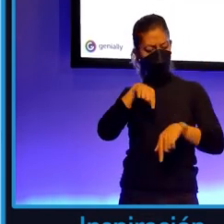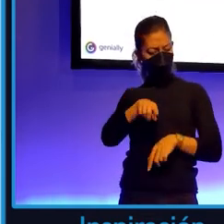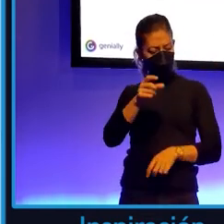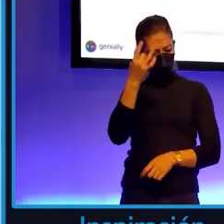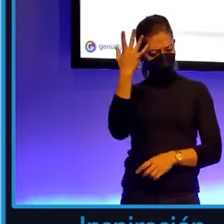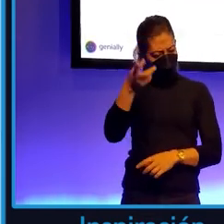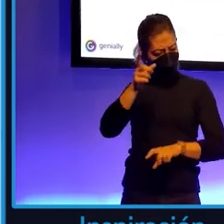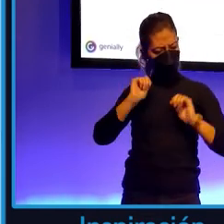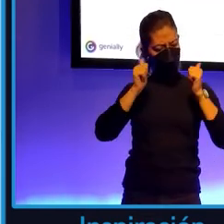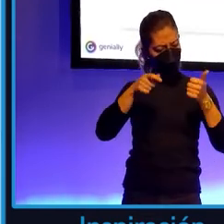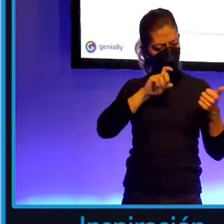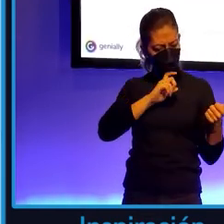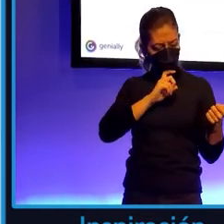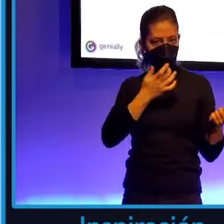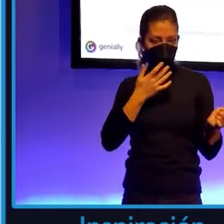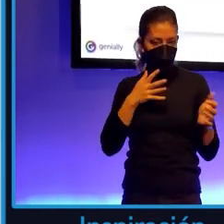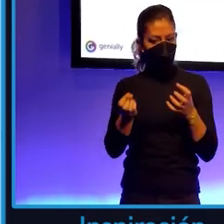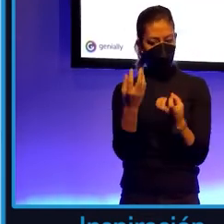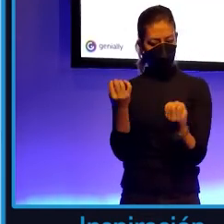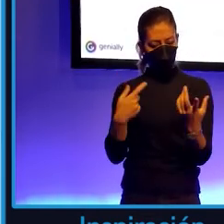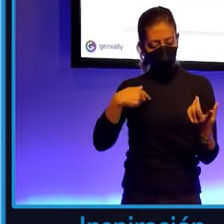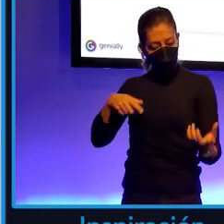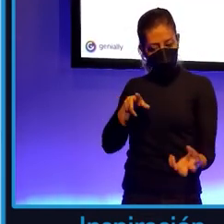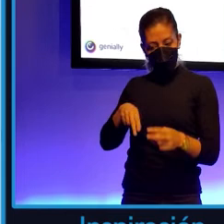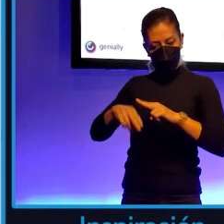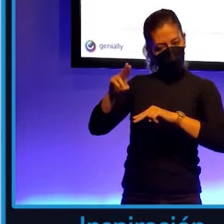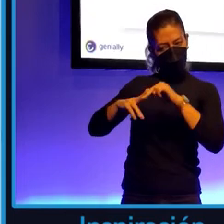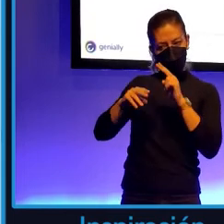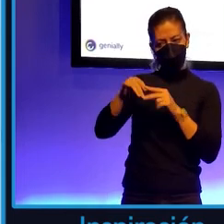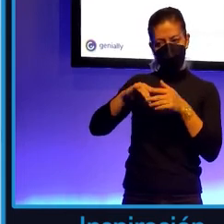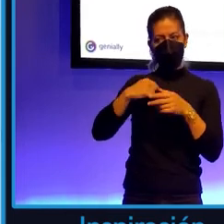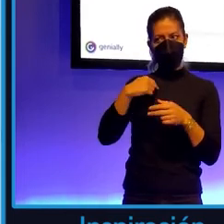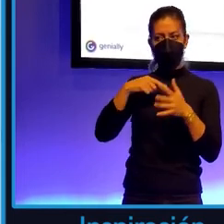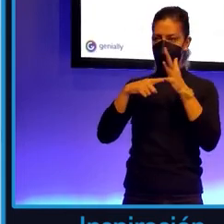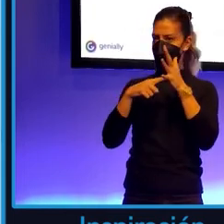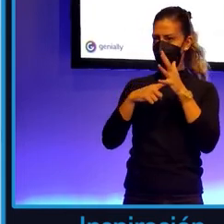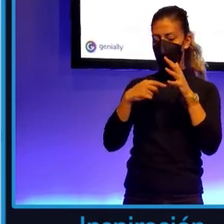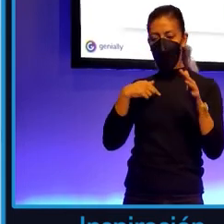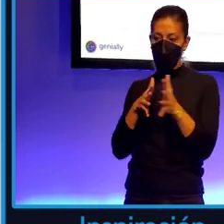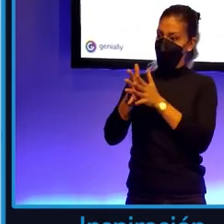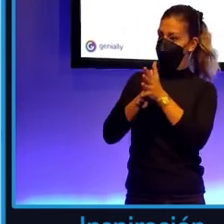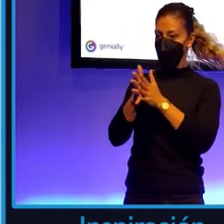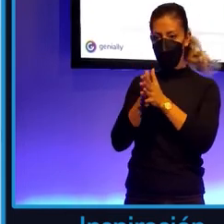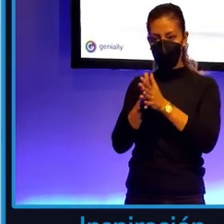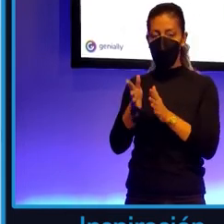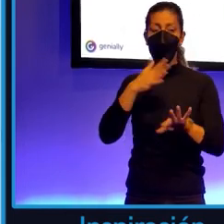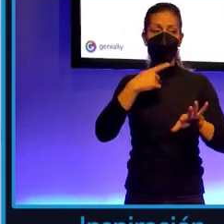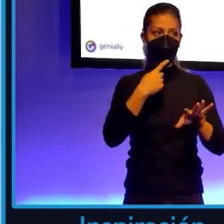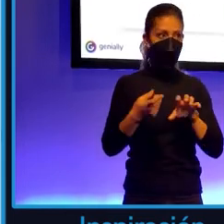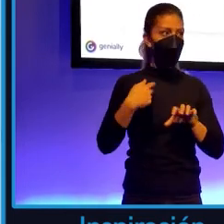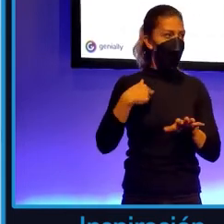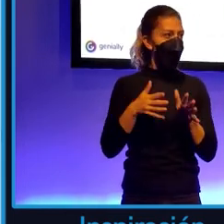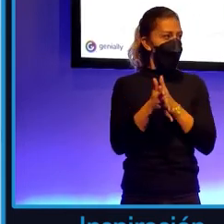porque lo consignó con muchísima motivación es cuando construyó algo estoy con un prototipo un parque lo construyó con motivación y cesintra emprender tengo que tener